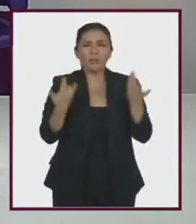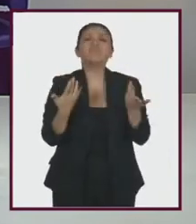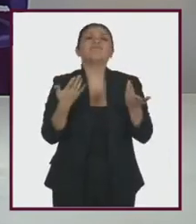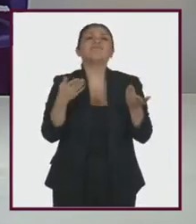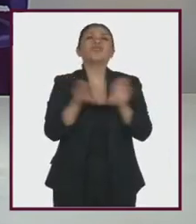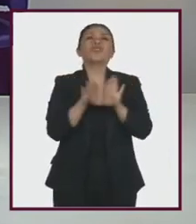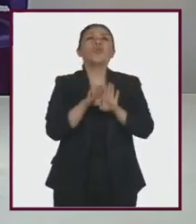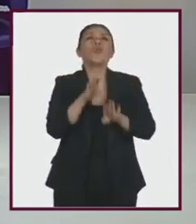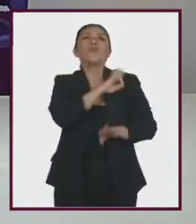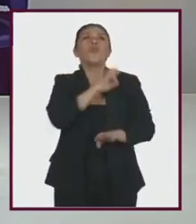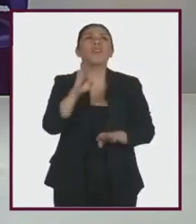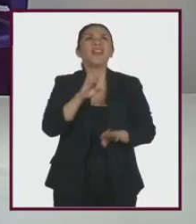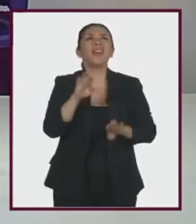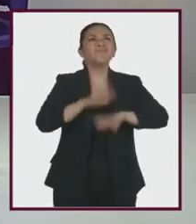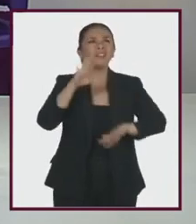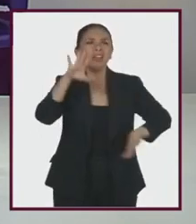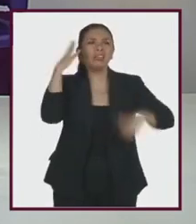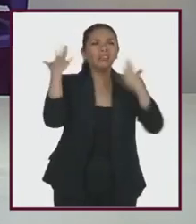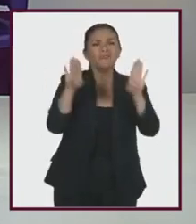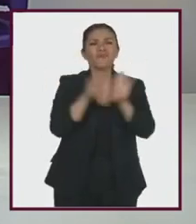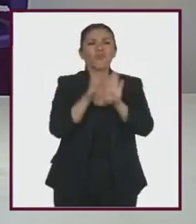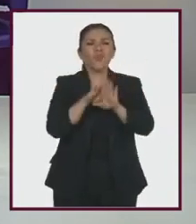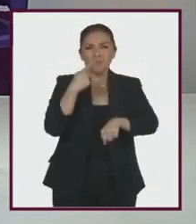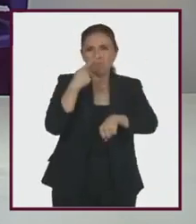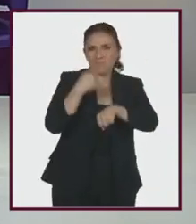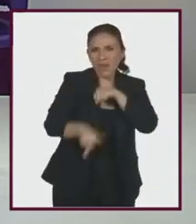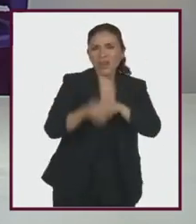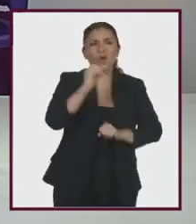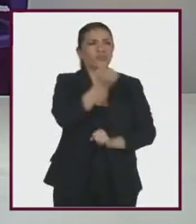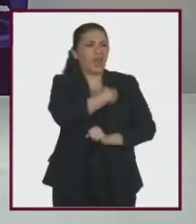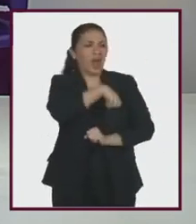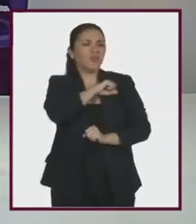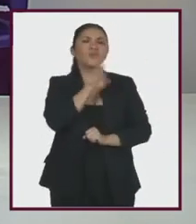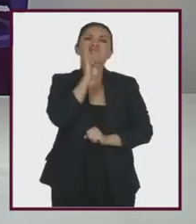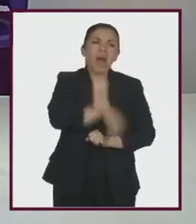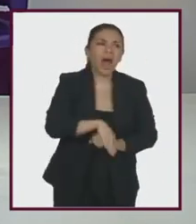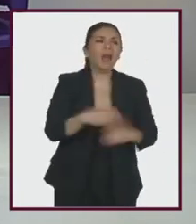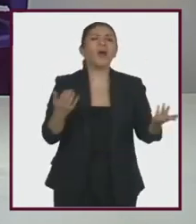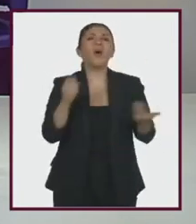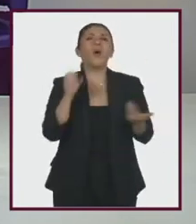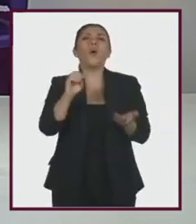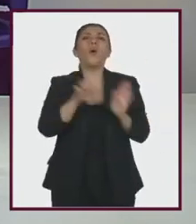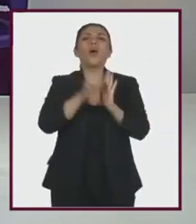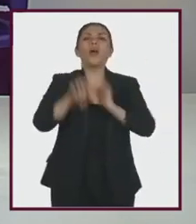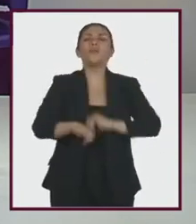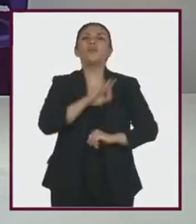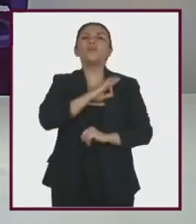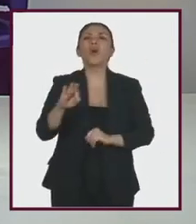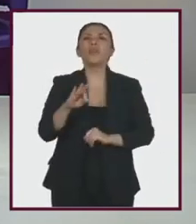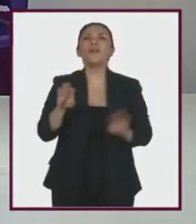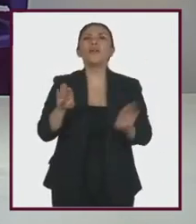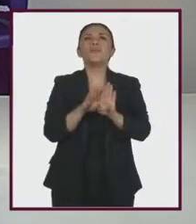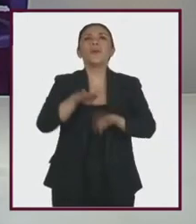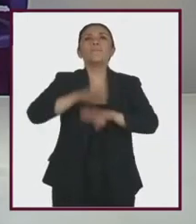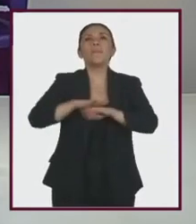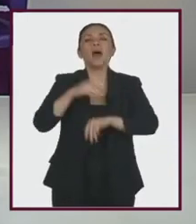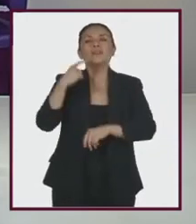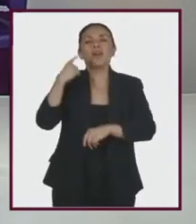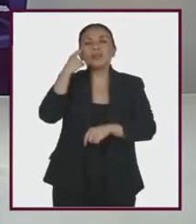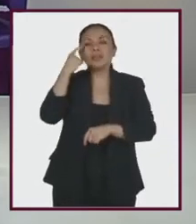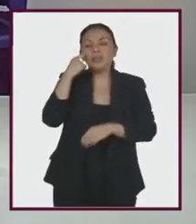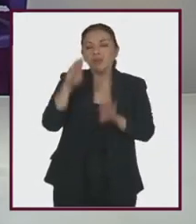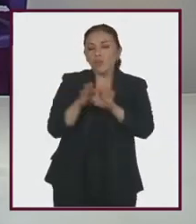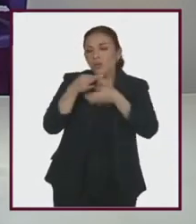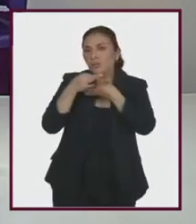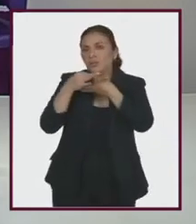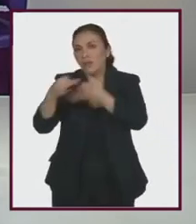tengan conductas de riesgo, que puedan tener algún efecto en su salud, que puedan efectivamente engancharse, por ahí he escuchado que mencionan